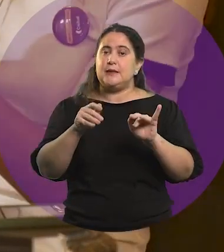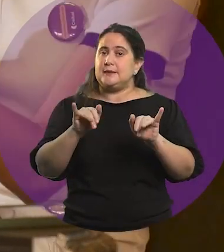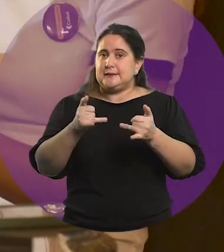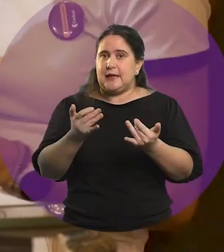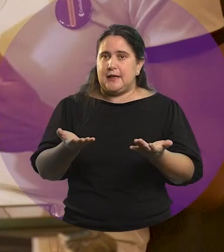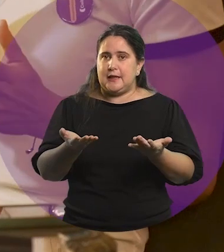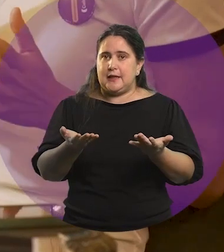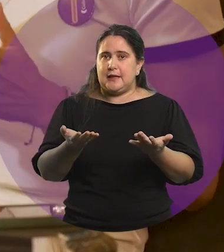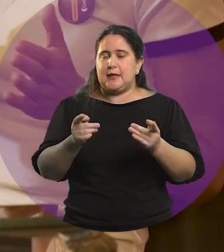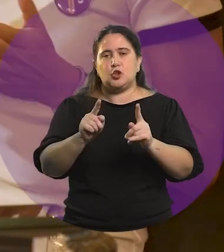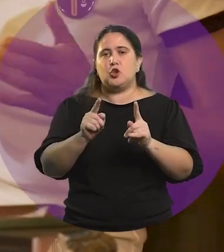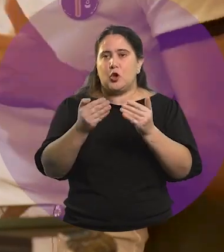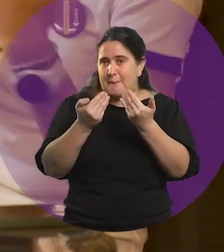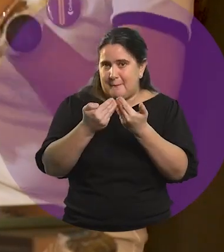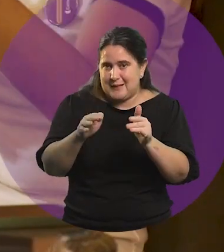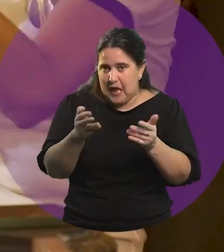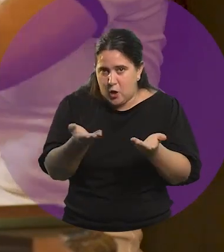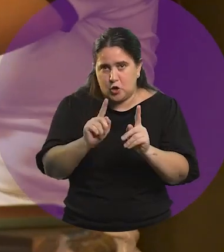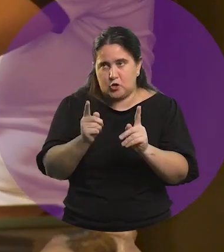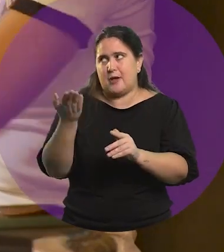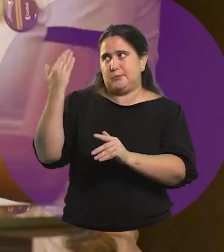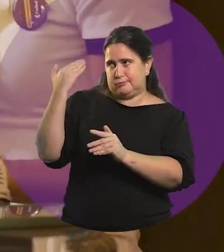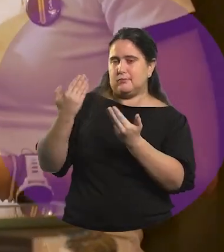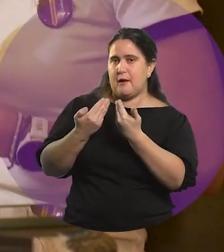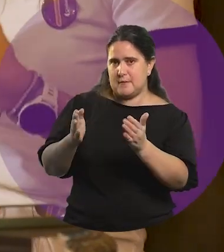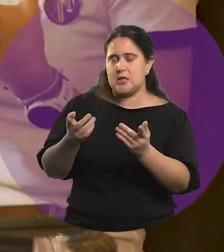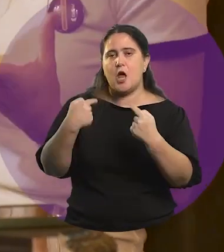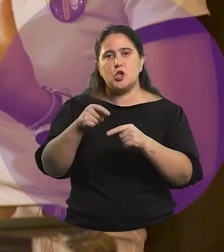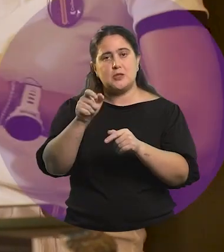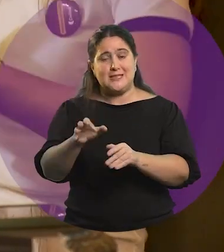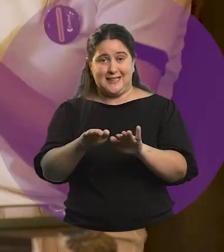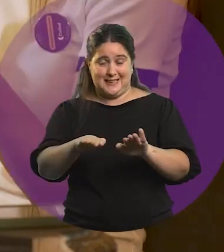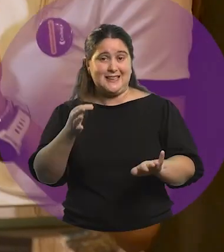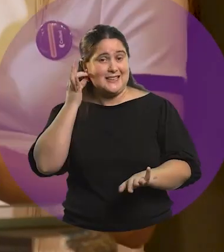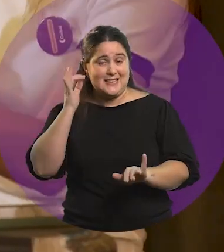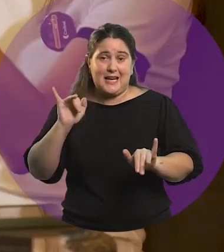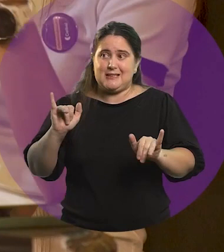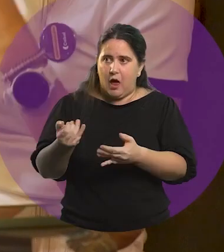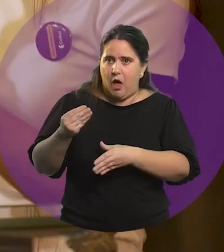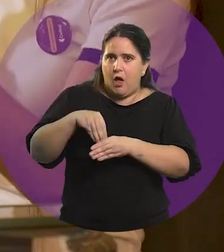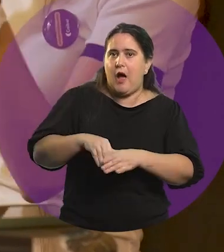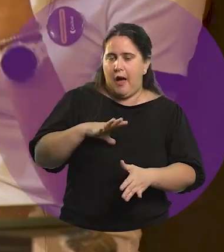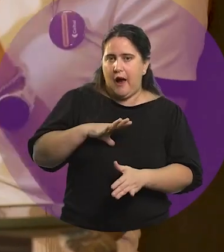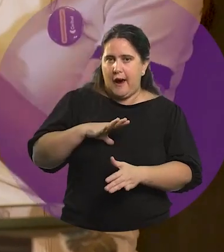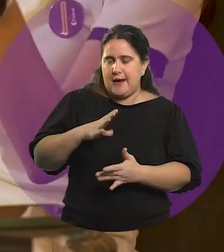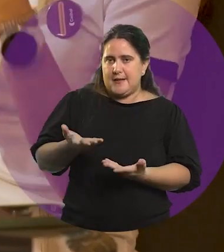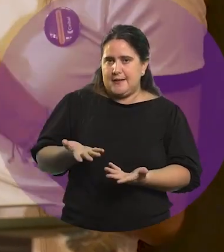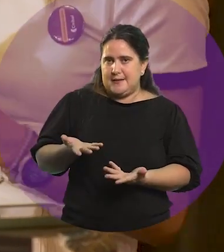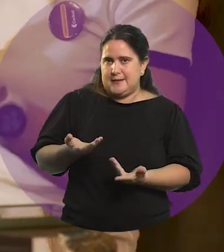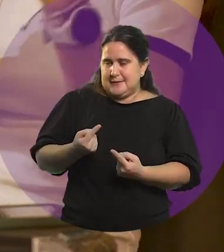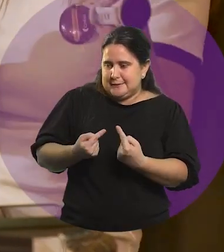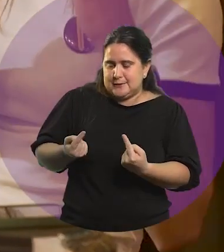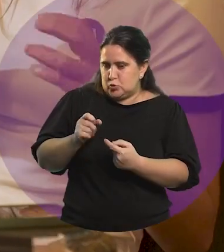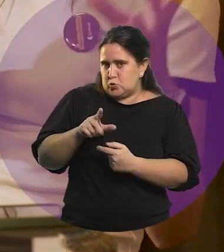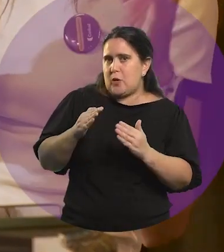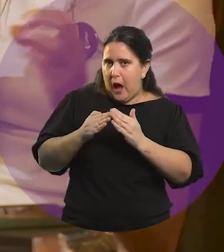ya estamos, digamos, esto no está empezando, ya es una película que viene rodando, entonces las niñas ya vienen tomando esto